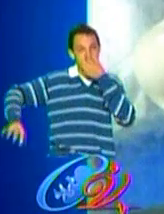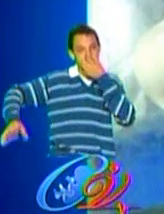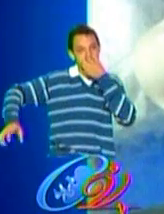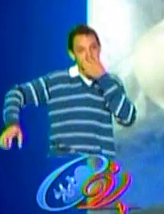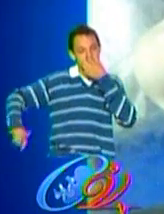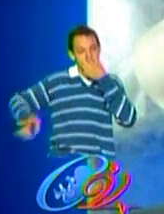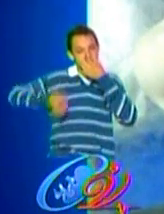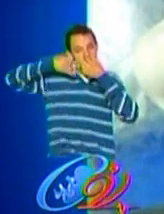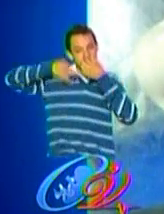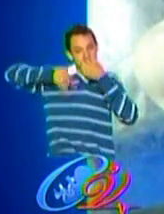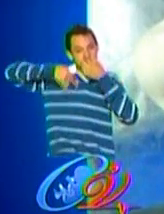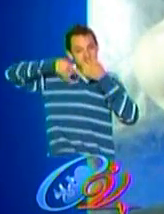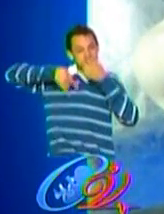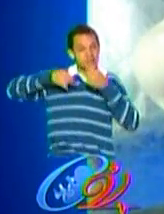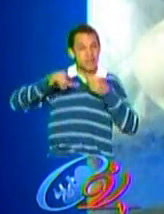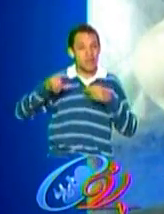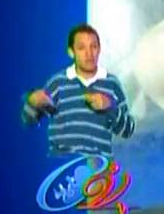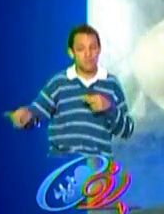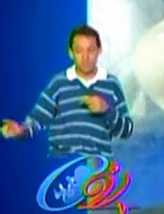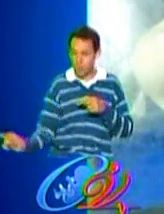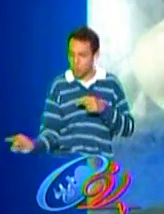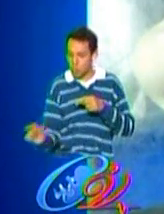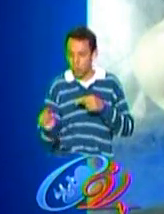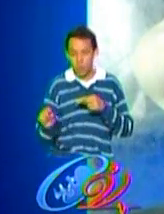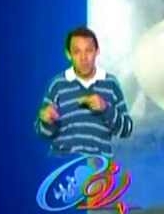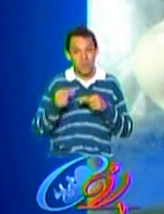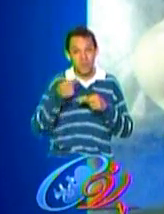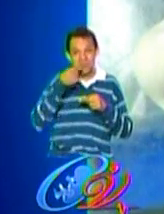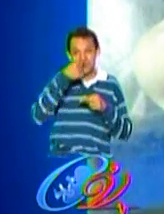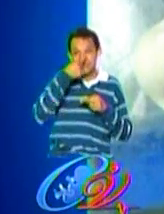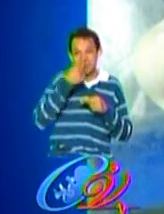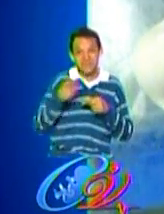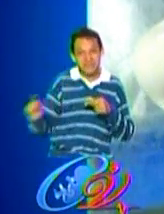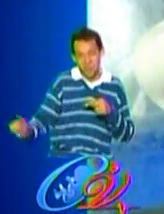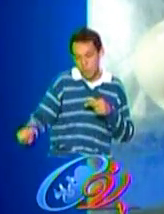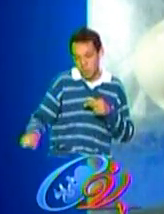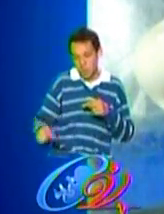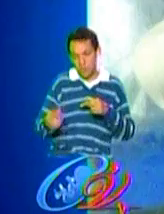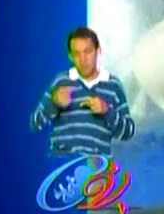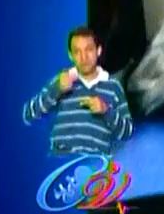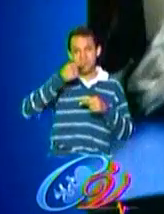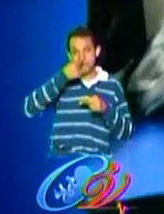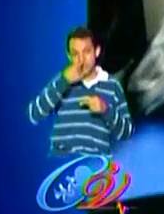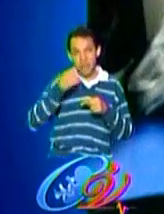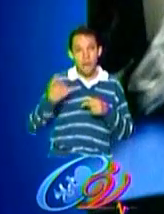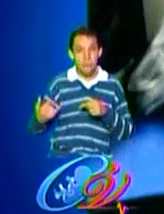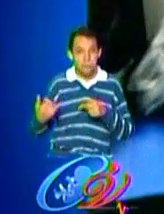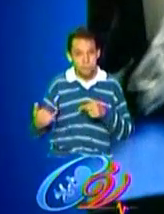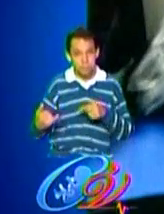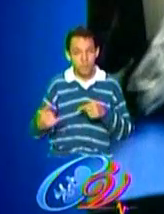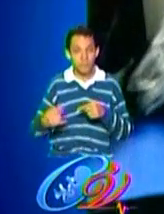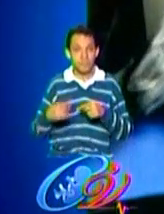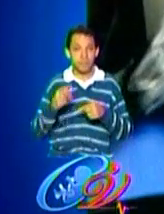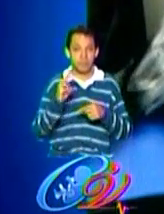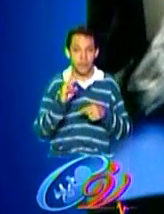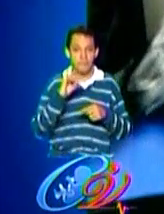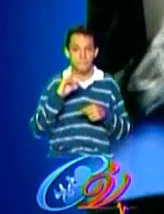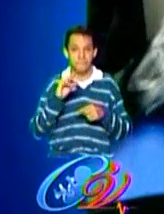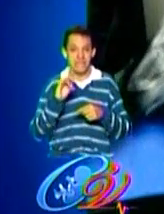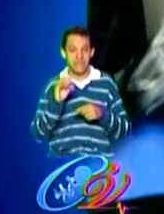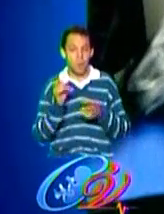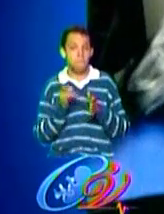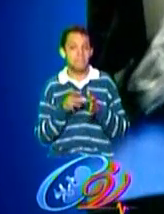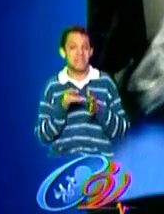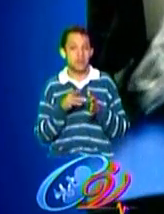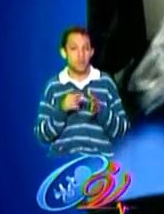que el filtrador, pues el humidificador también es de vidrio, o lo podemos utilizar,